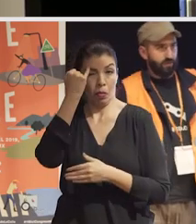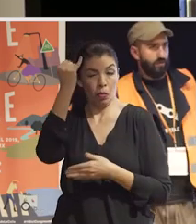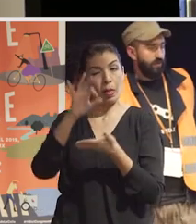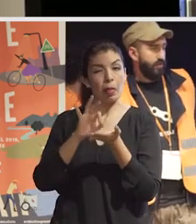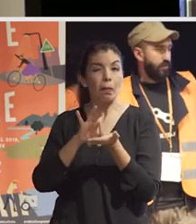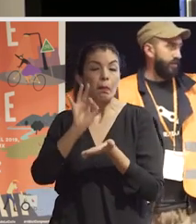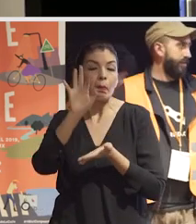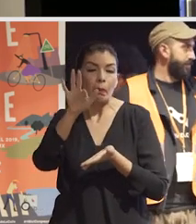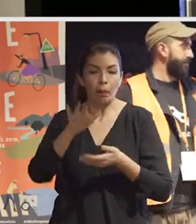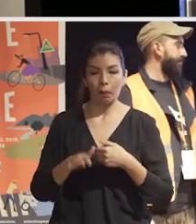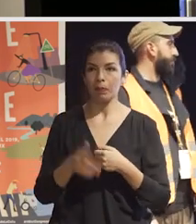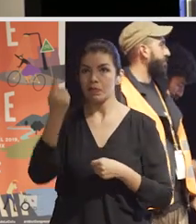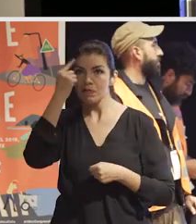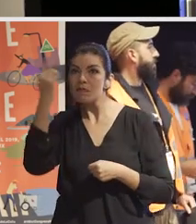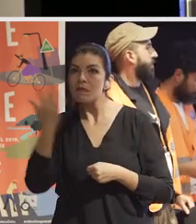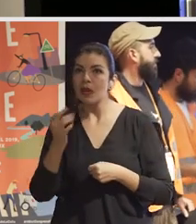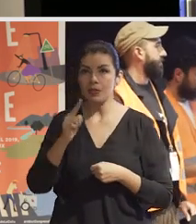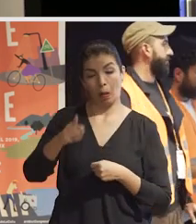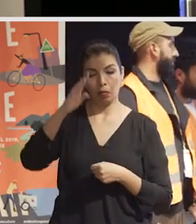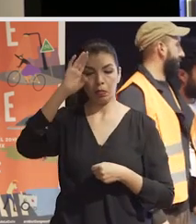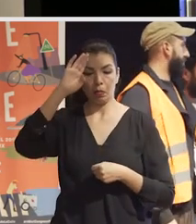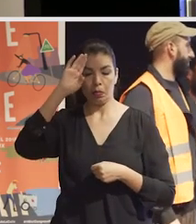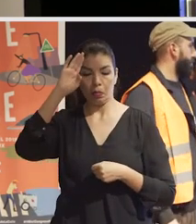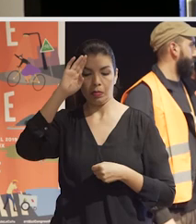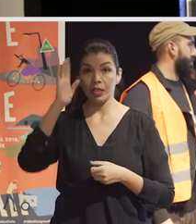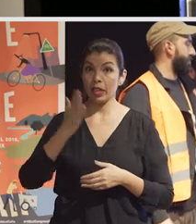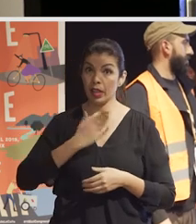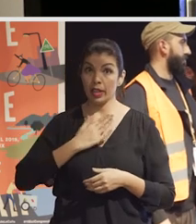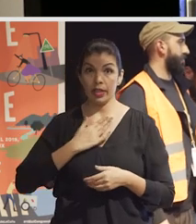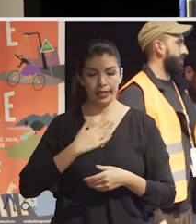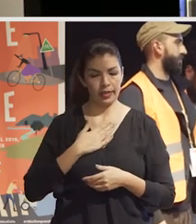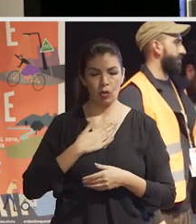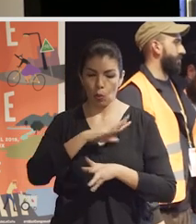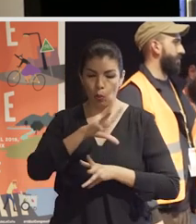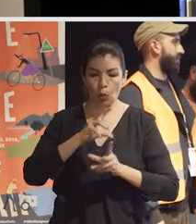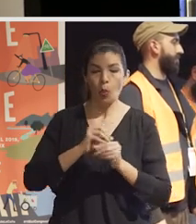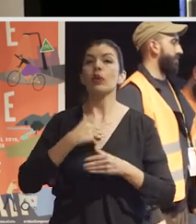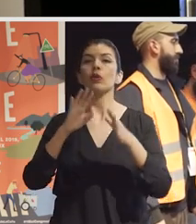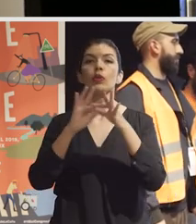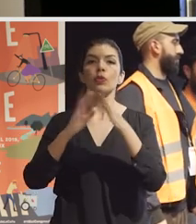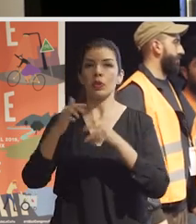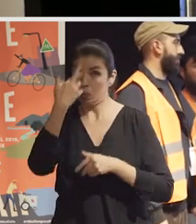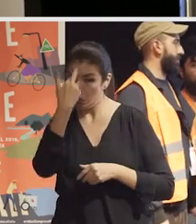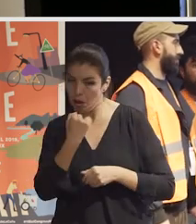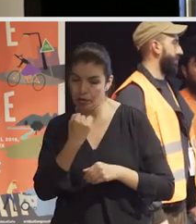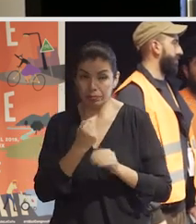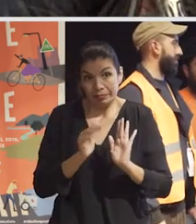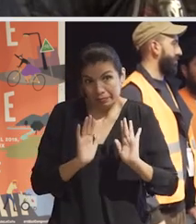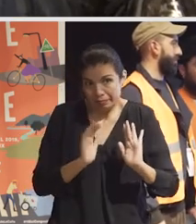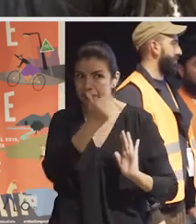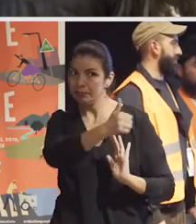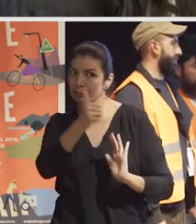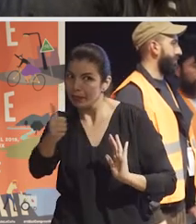y que todos yo no tengo la razón entera cada quien tiene este su verdad y entre todas